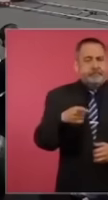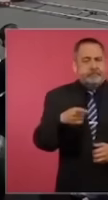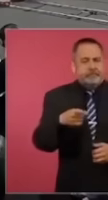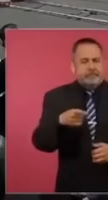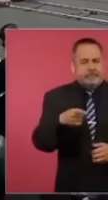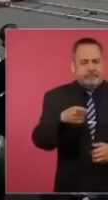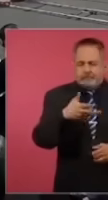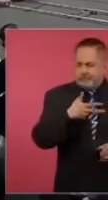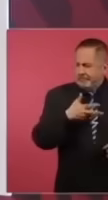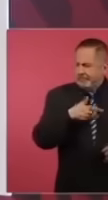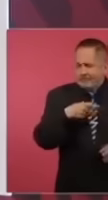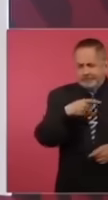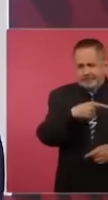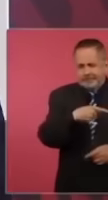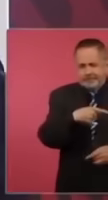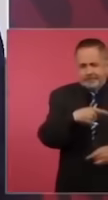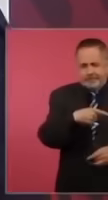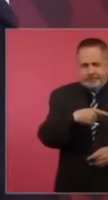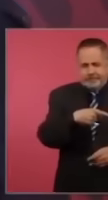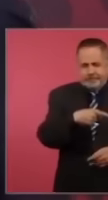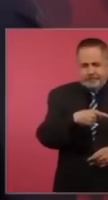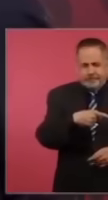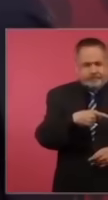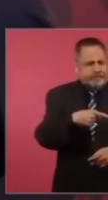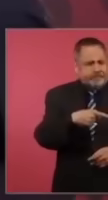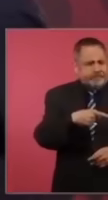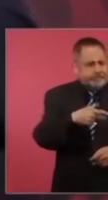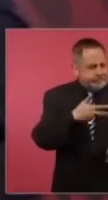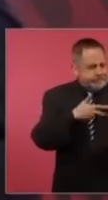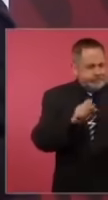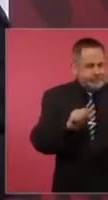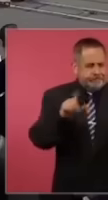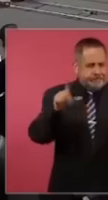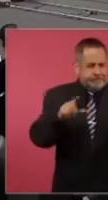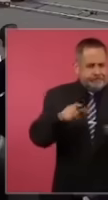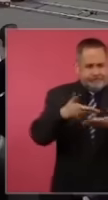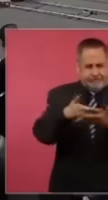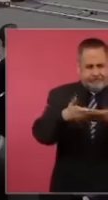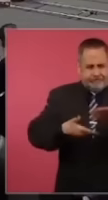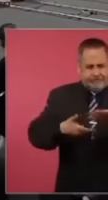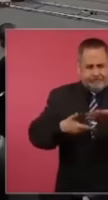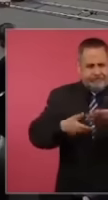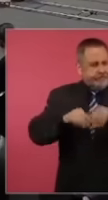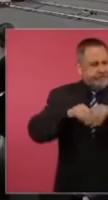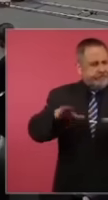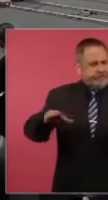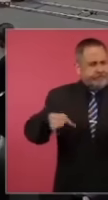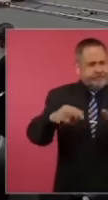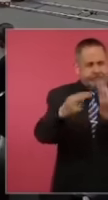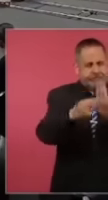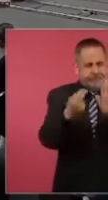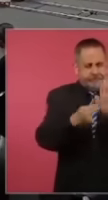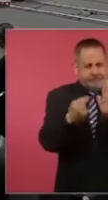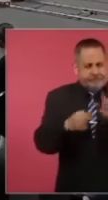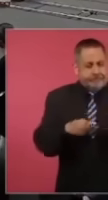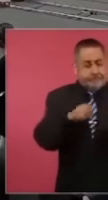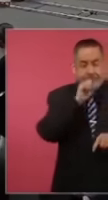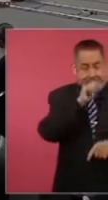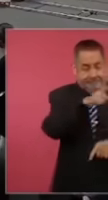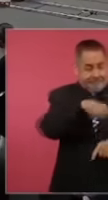¿no tienes ahí el manifiesto? estos